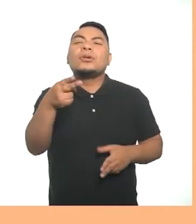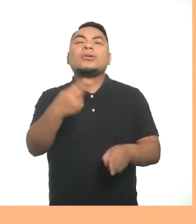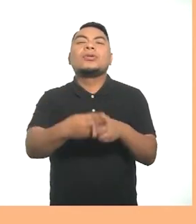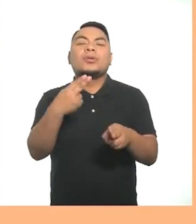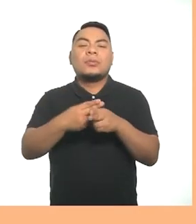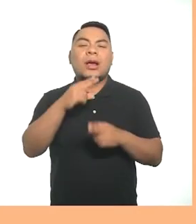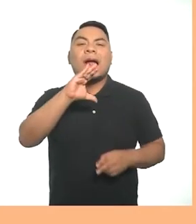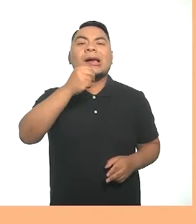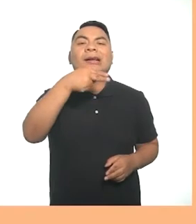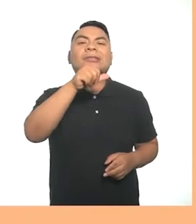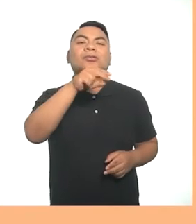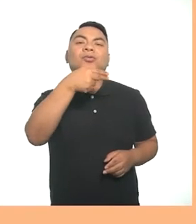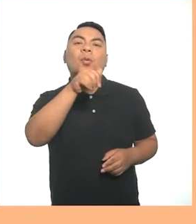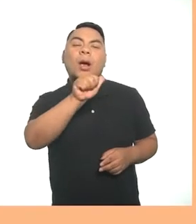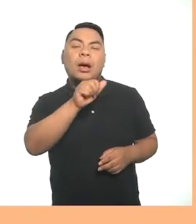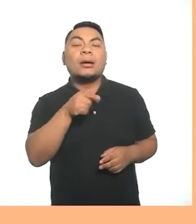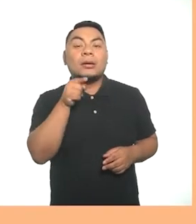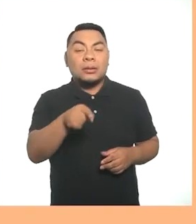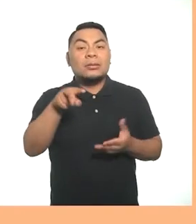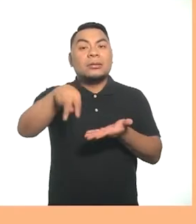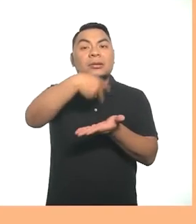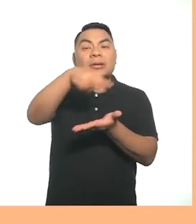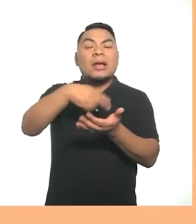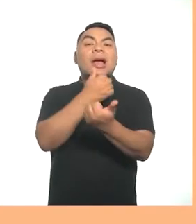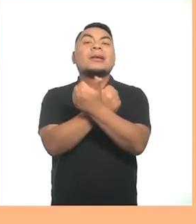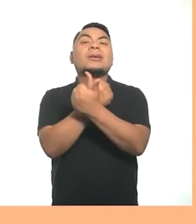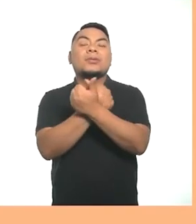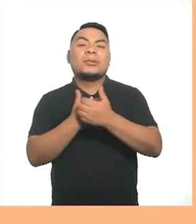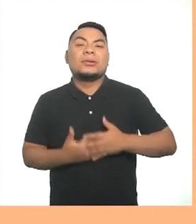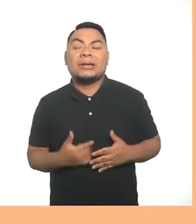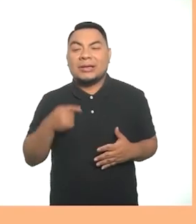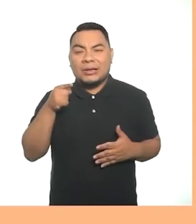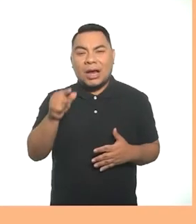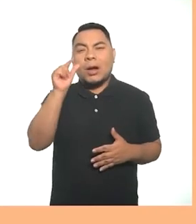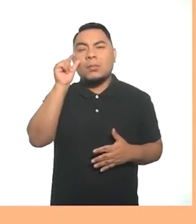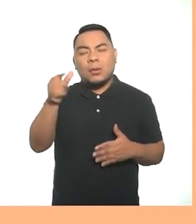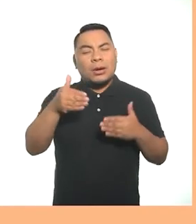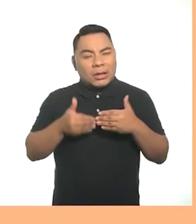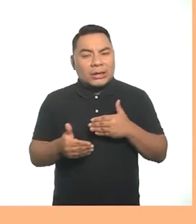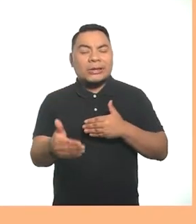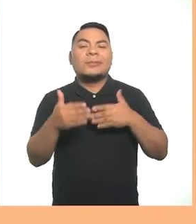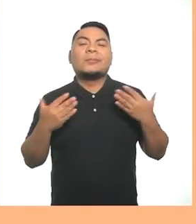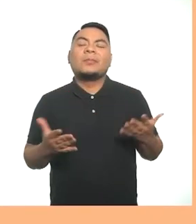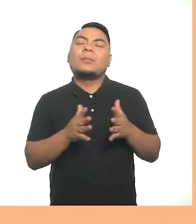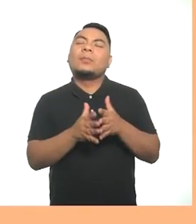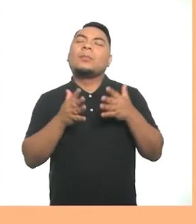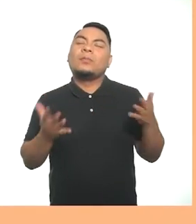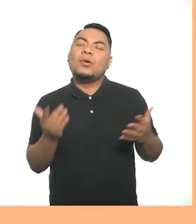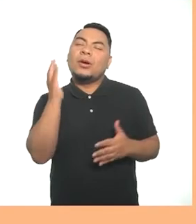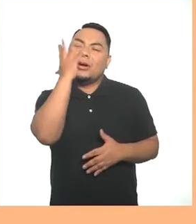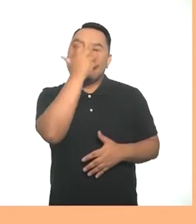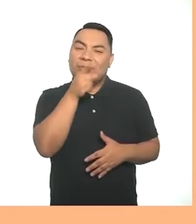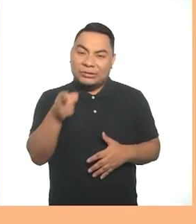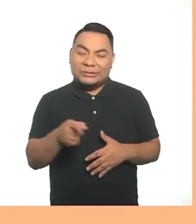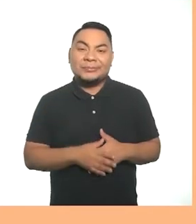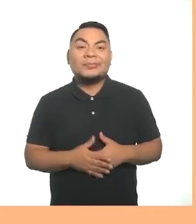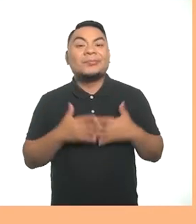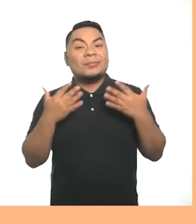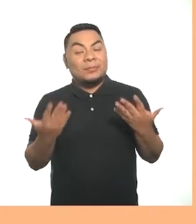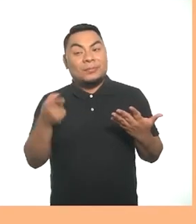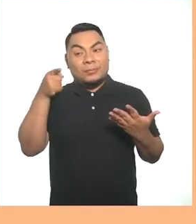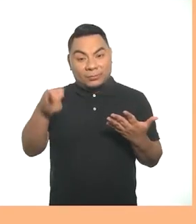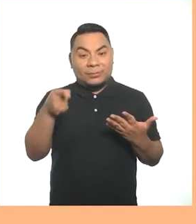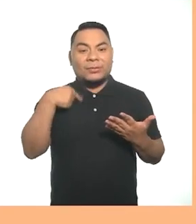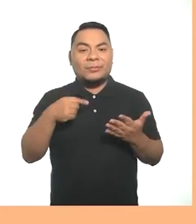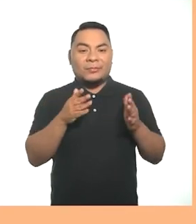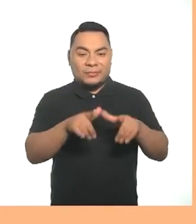bonita que se llama Cacho de Pampacancha. Es una danza ayacuchana y es un poco extensa, pero muy hermosa. Es por